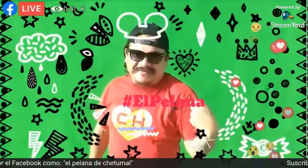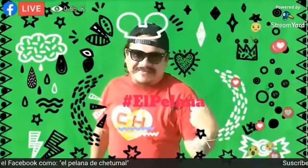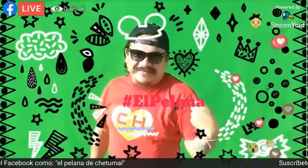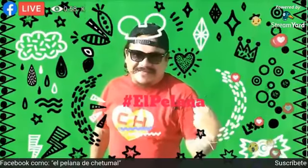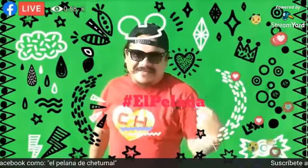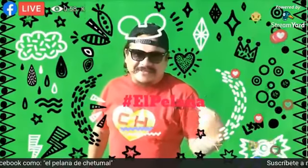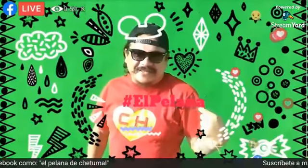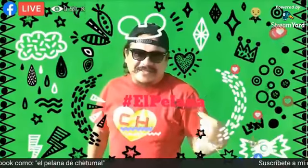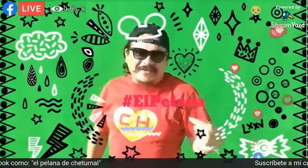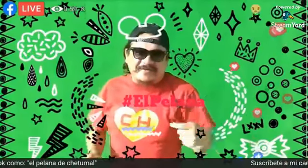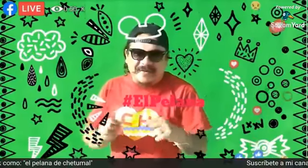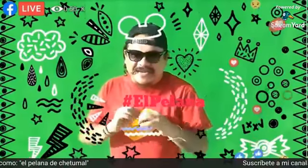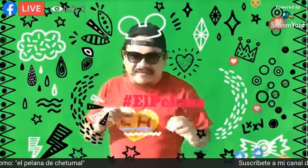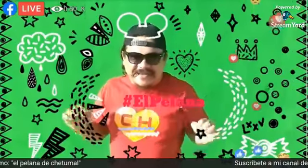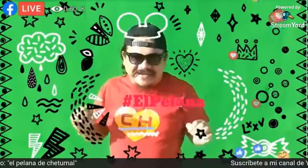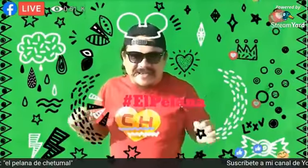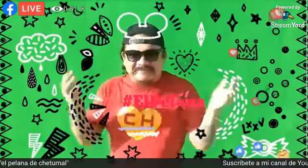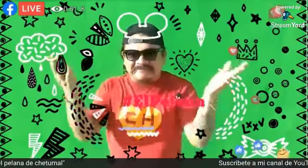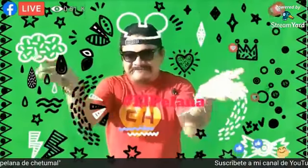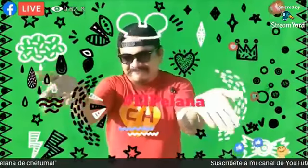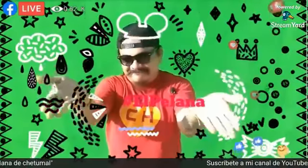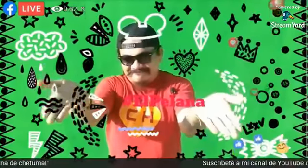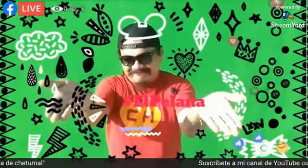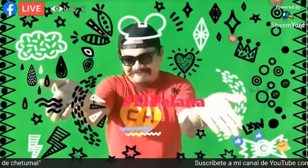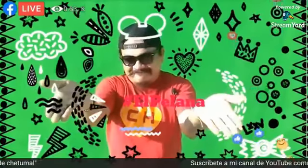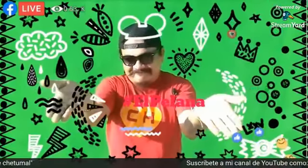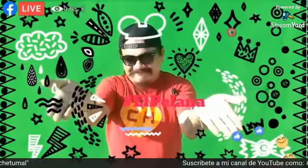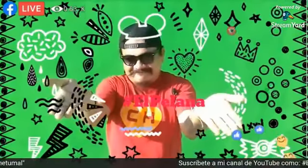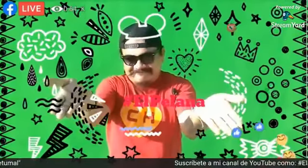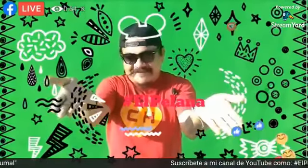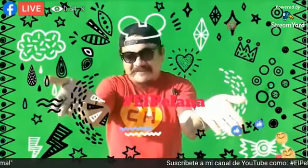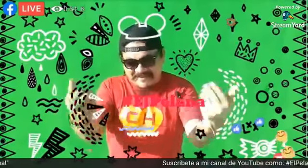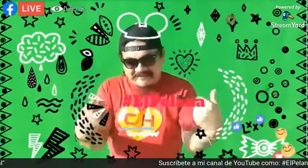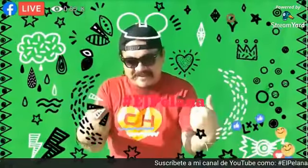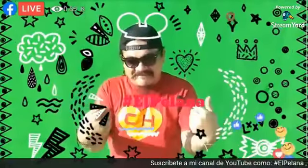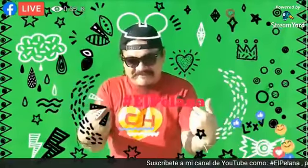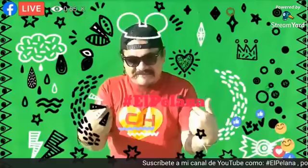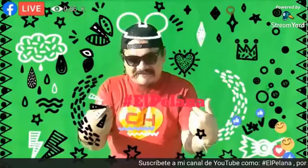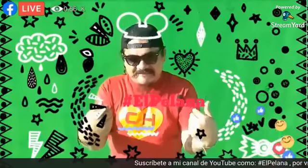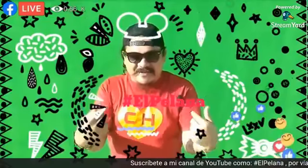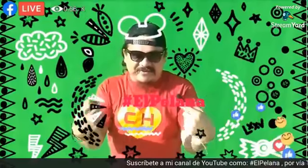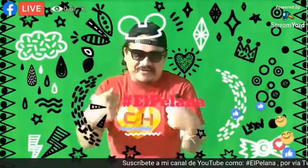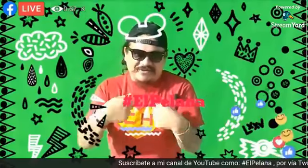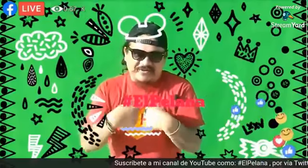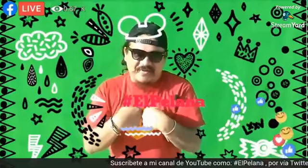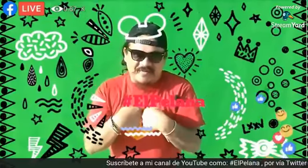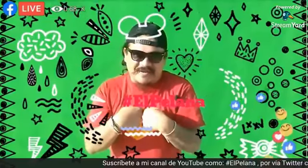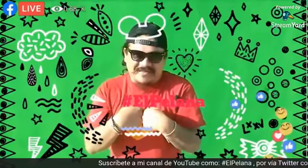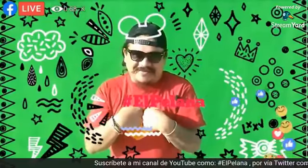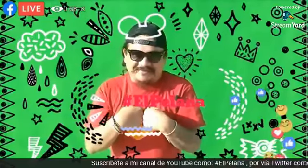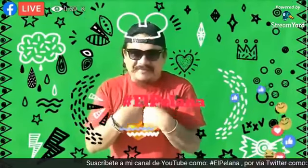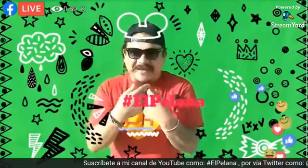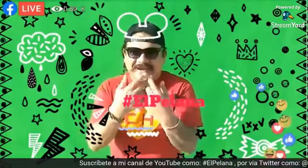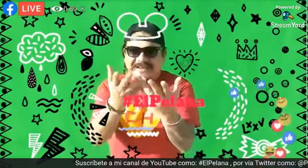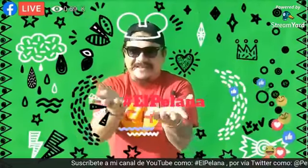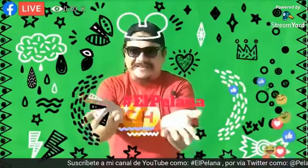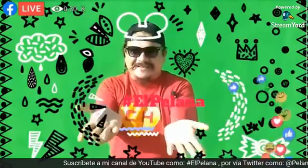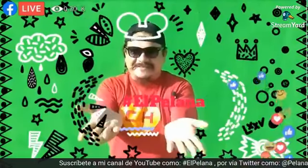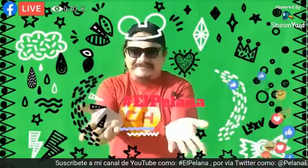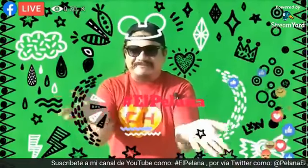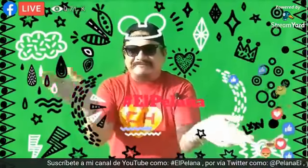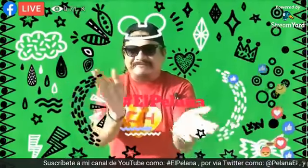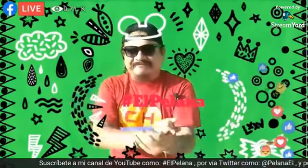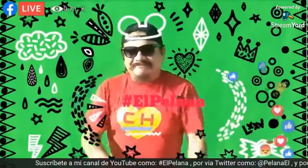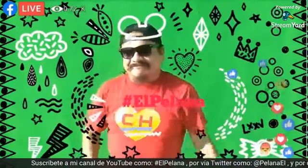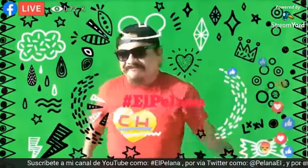mí. Y si yo te digo vales verga, es para mí. Pero si yo chingo a mi madre, ¿para quién crees